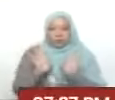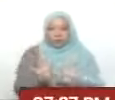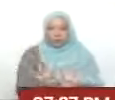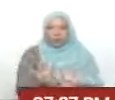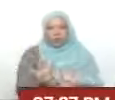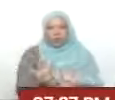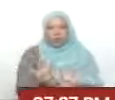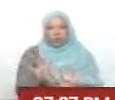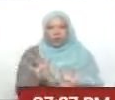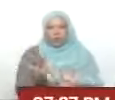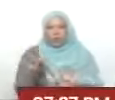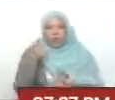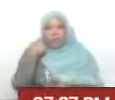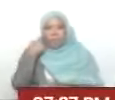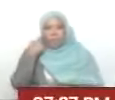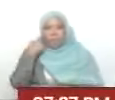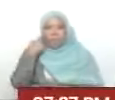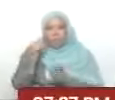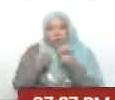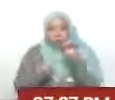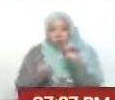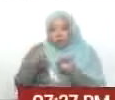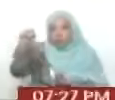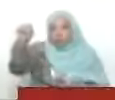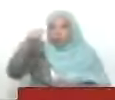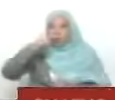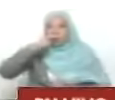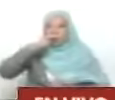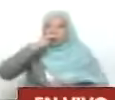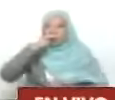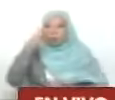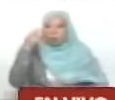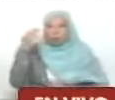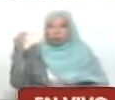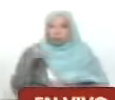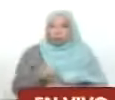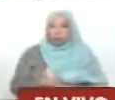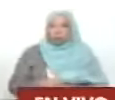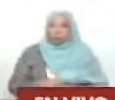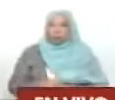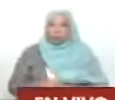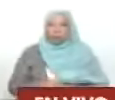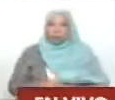tres superbigotes, mira. Llegando tres superbigotes, vale.